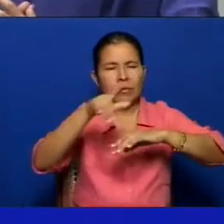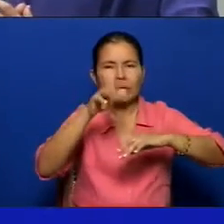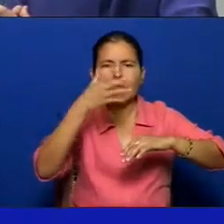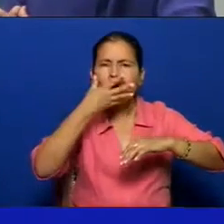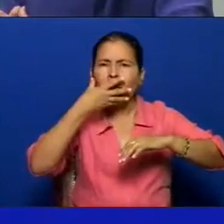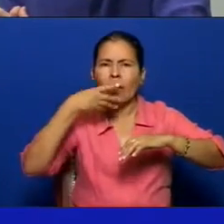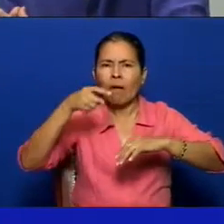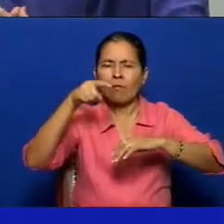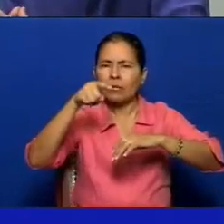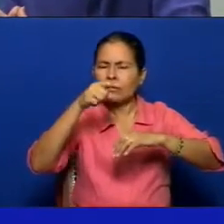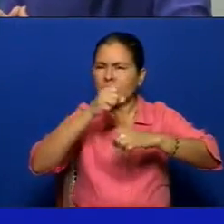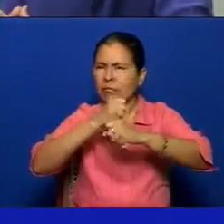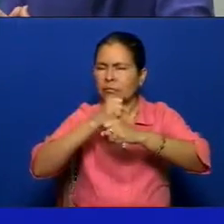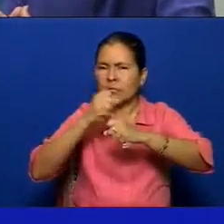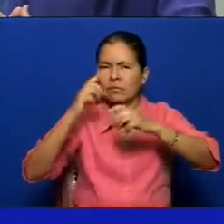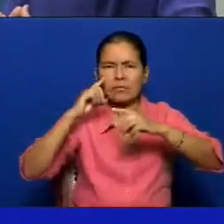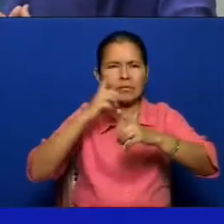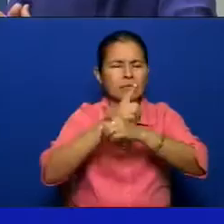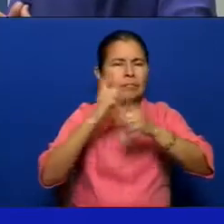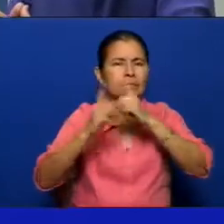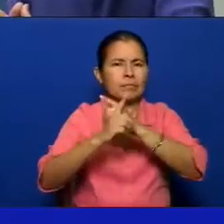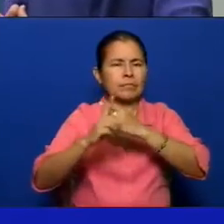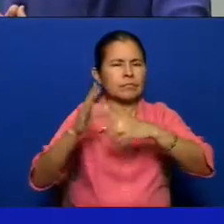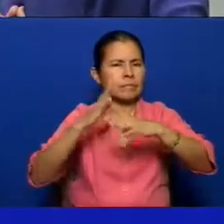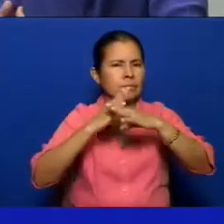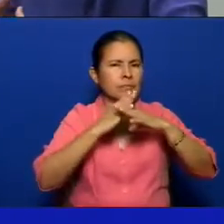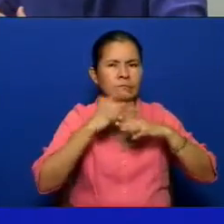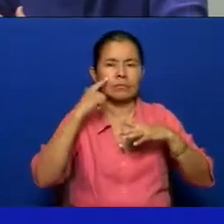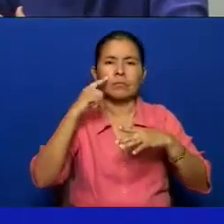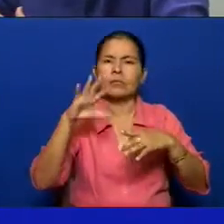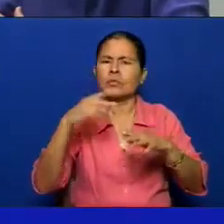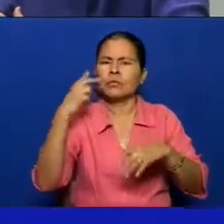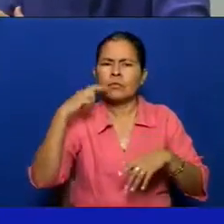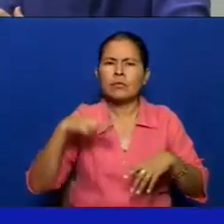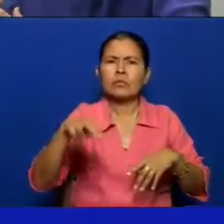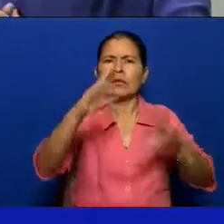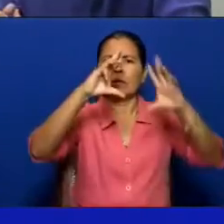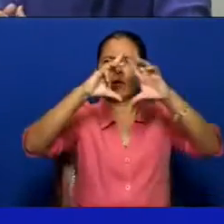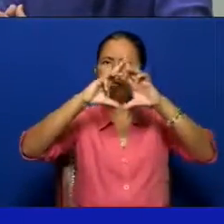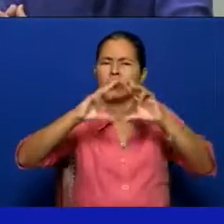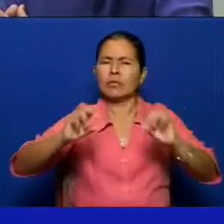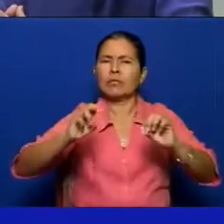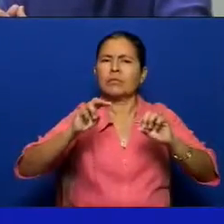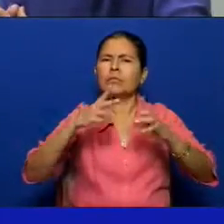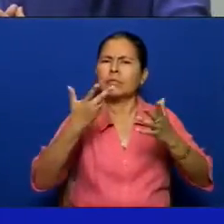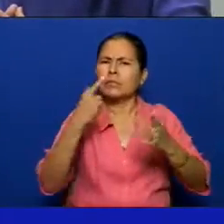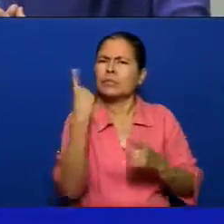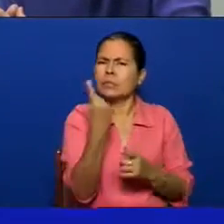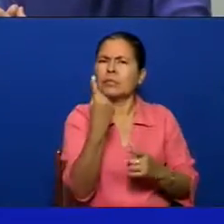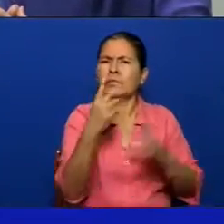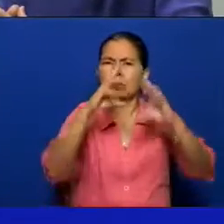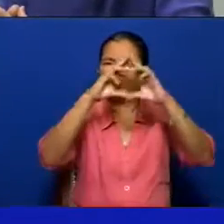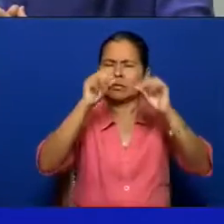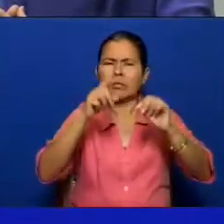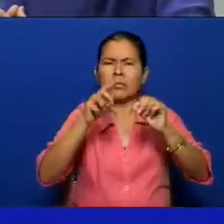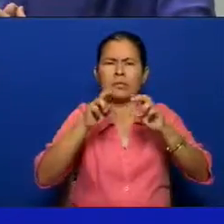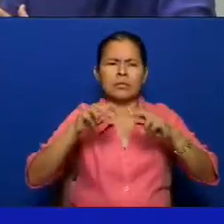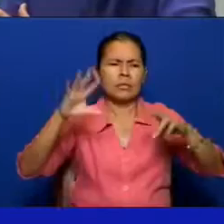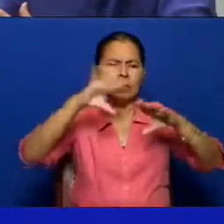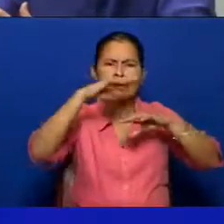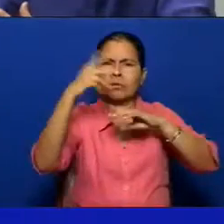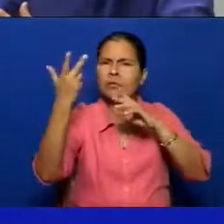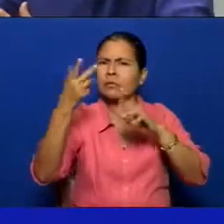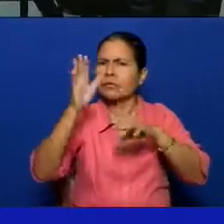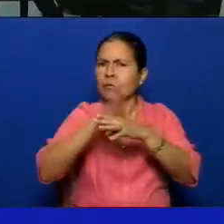que Nicaragua, me corrige Iván, que tiene conocimiento del Concierto de Naciones, Nicaragua es uno de los países en América Latina